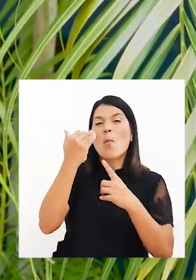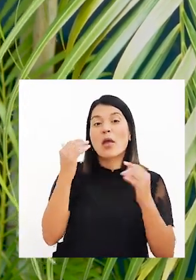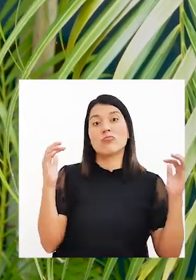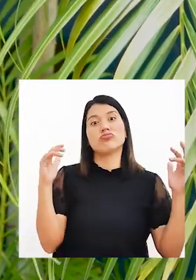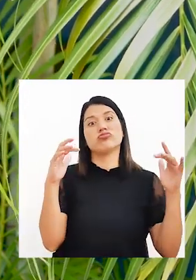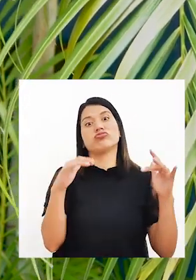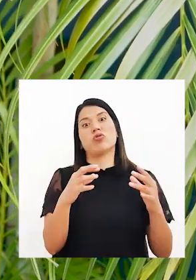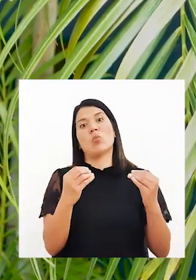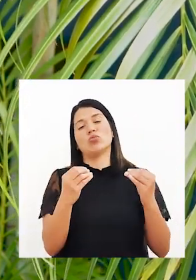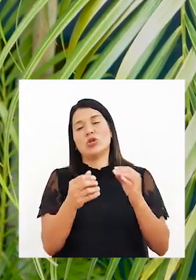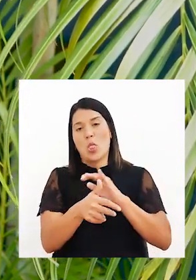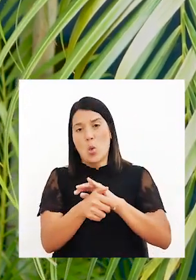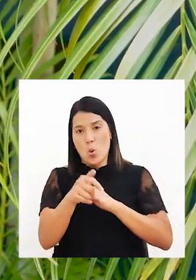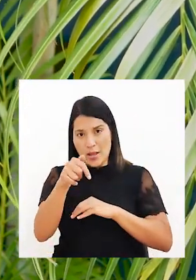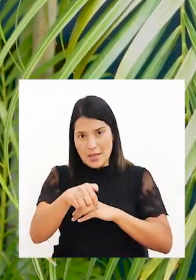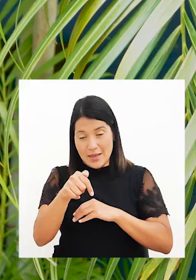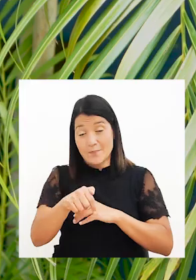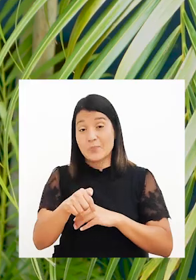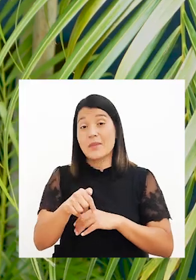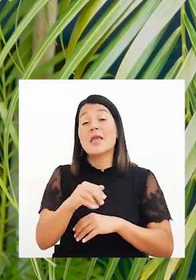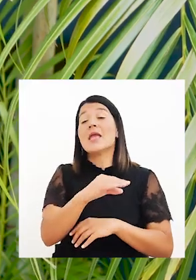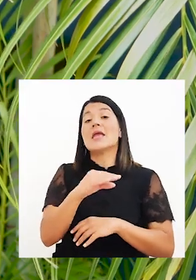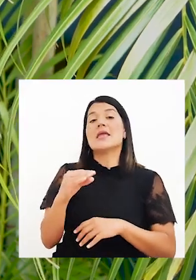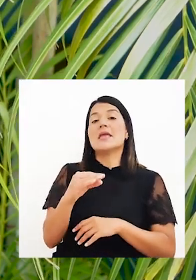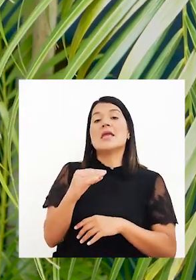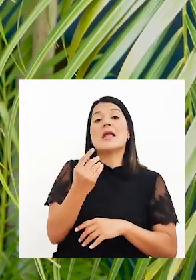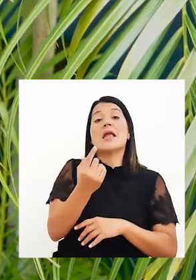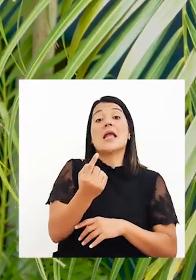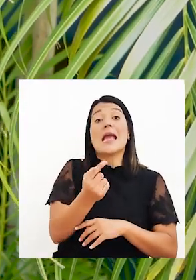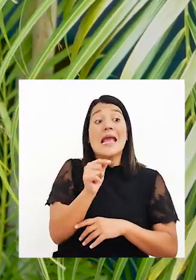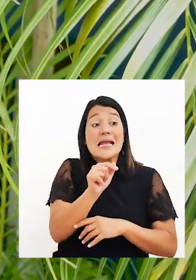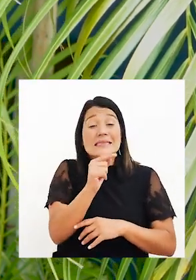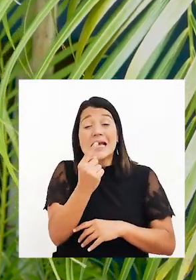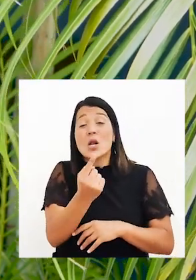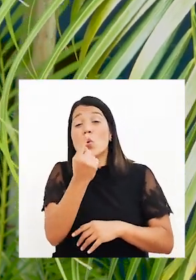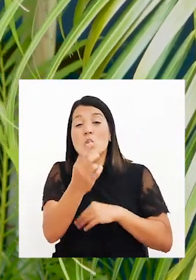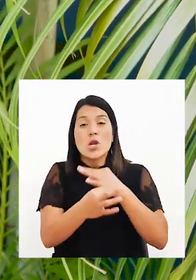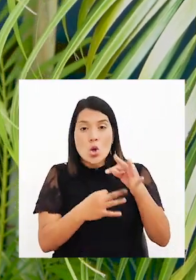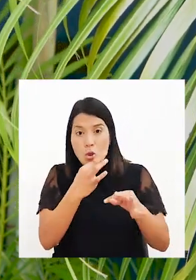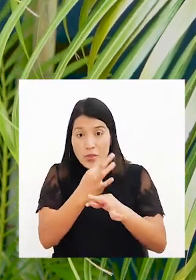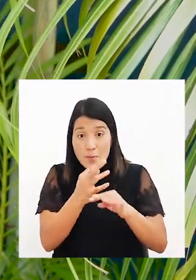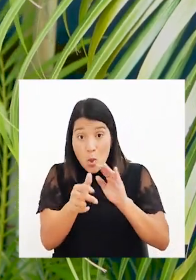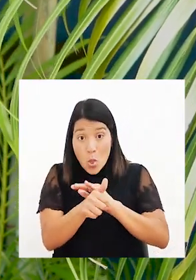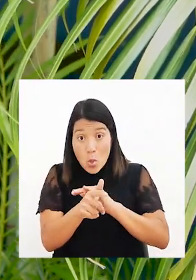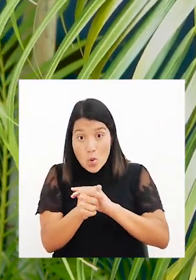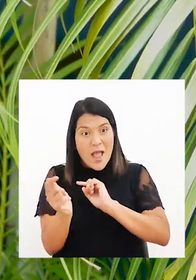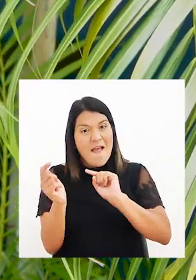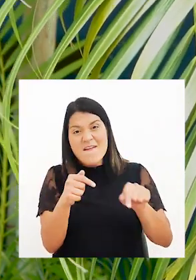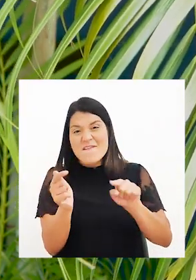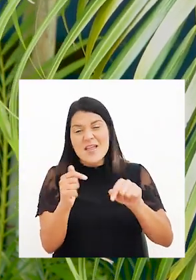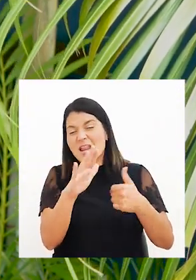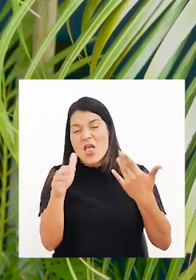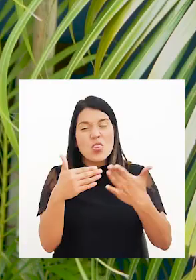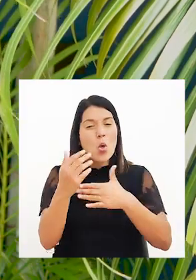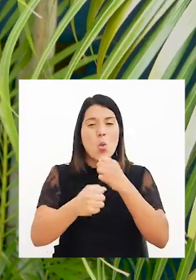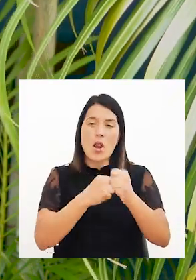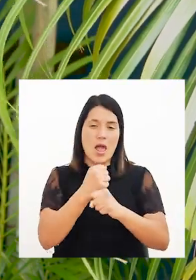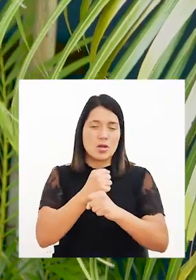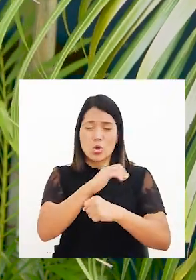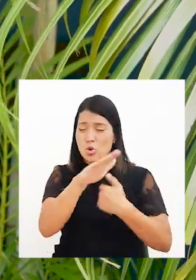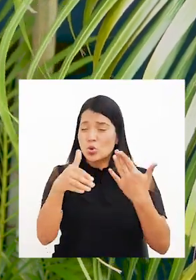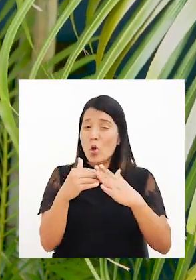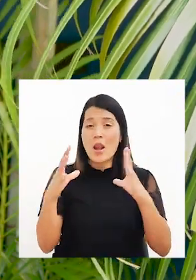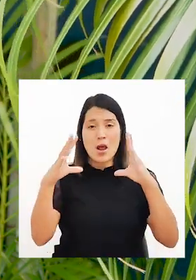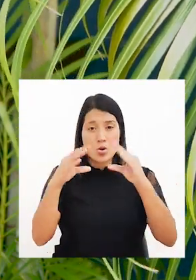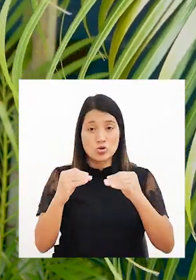¿verdad? Tenemos, y es la única tortuga que arriba todo el año, todas las noches, en todo el año, ¿verdad? En que son diferentes tortugas.